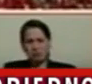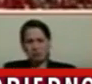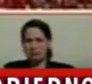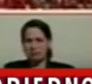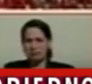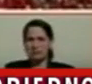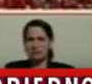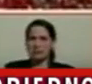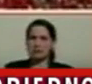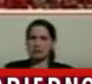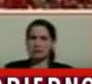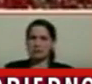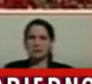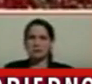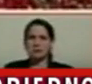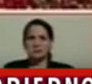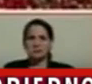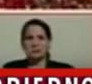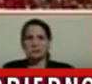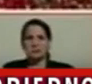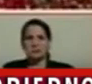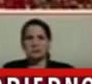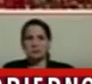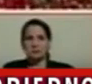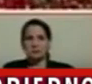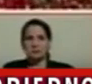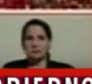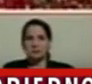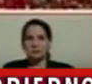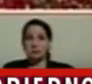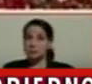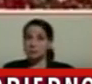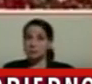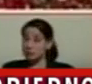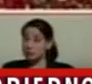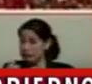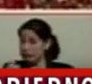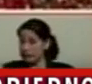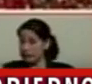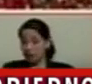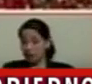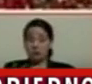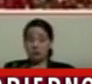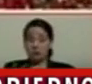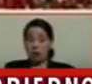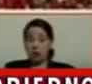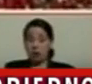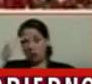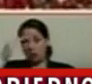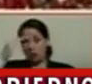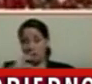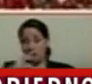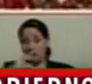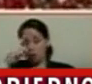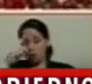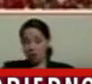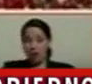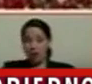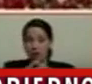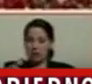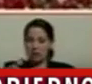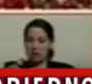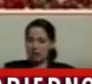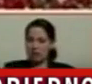Salen a decir que altos funcionarios honorables del Estado habían llegado a un acuerdo con ellos para un golpe de